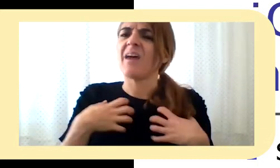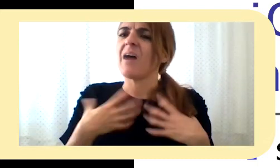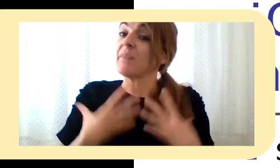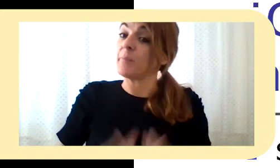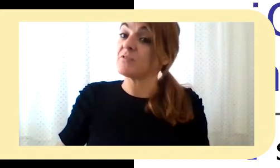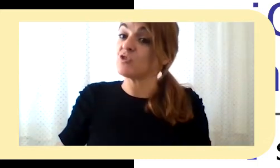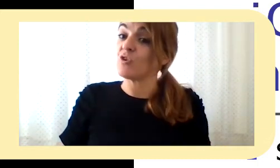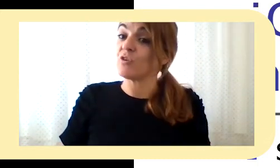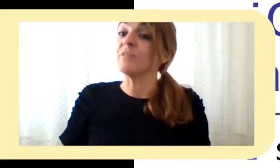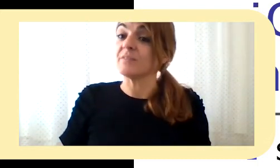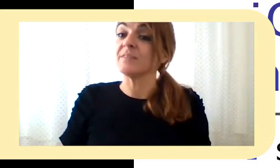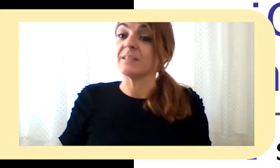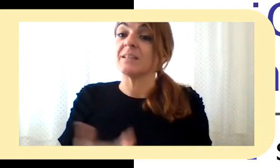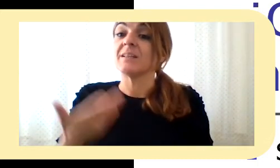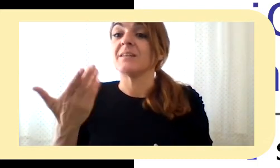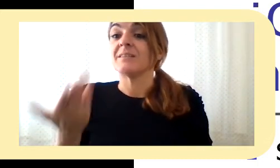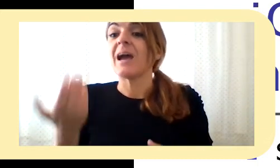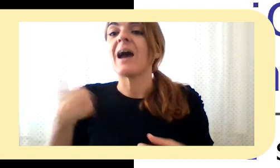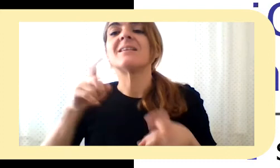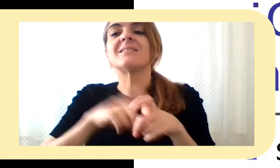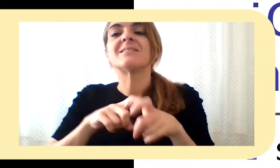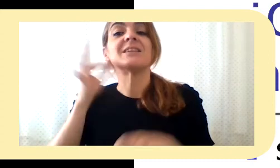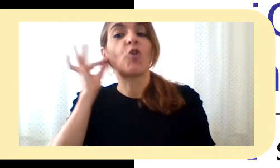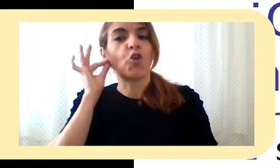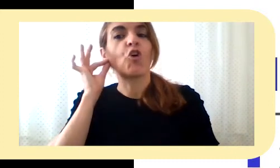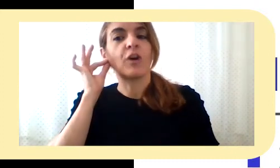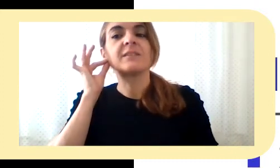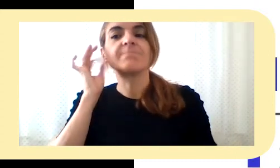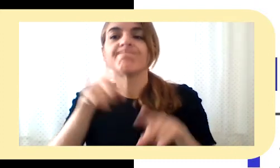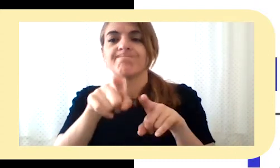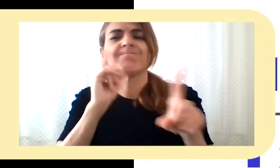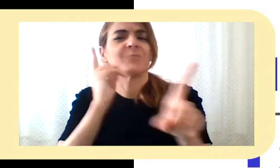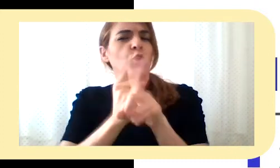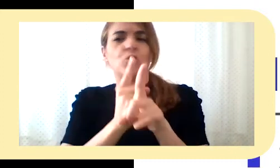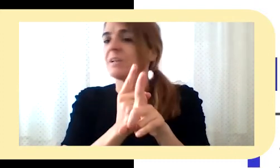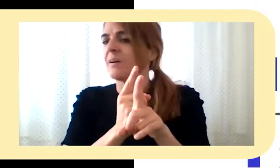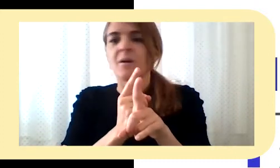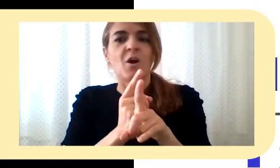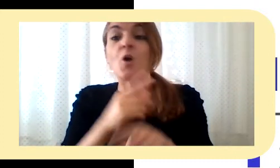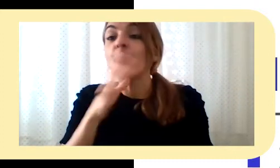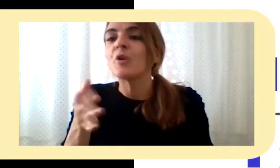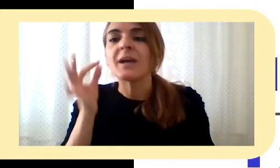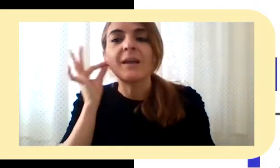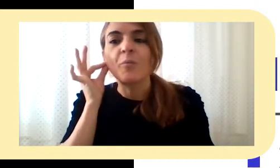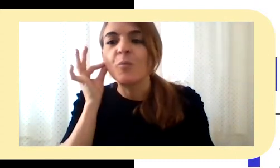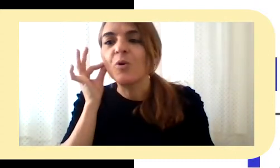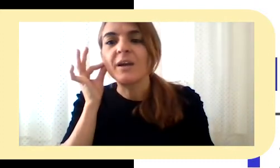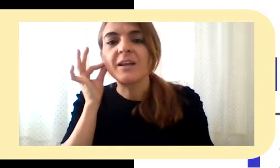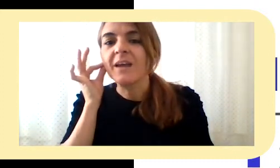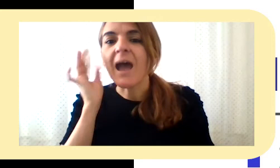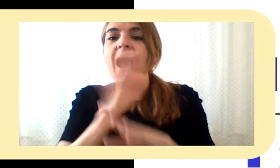hay psicólogas clínicas que están criticando el tema, porque entonces las mujeres dan mucho más